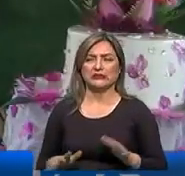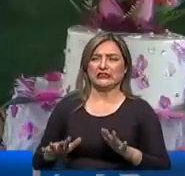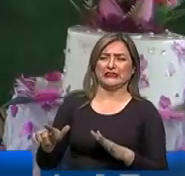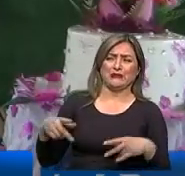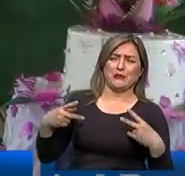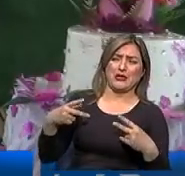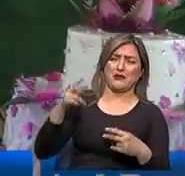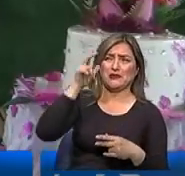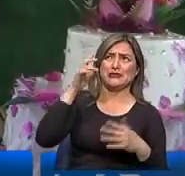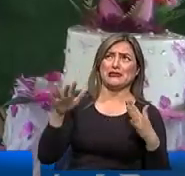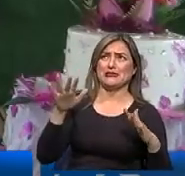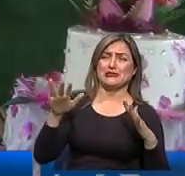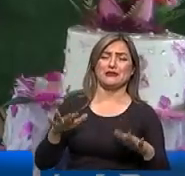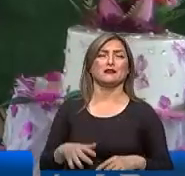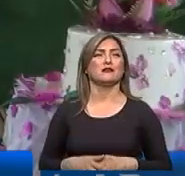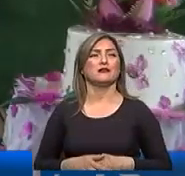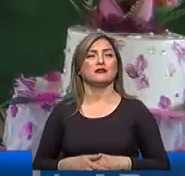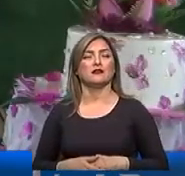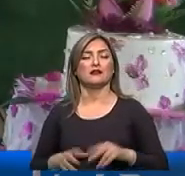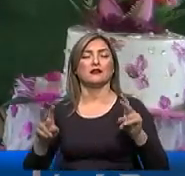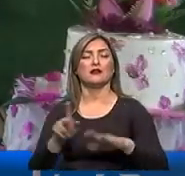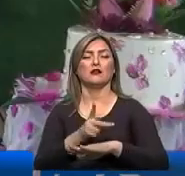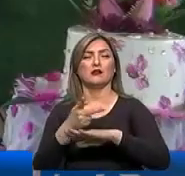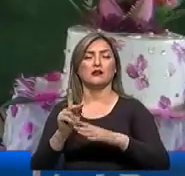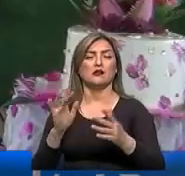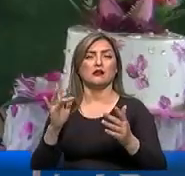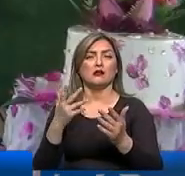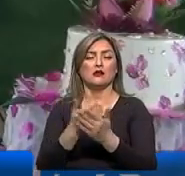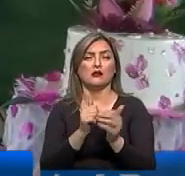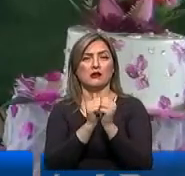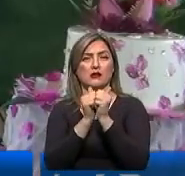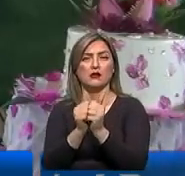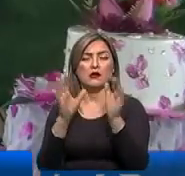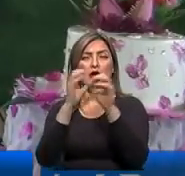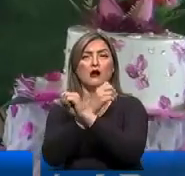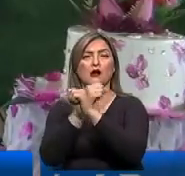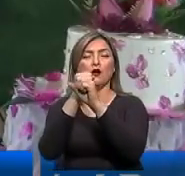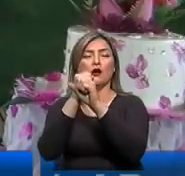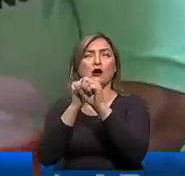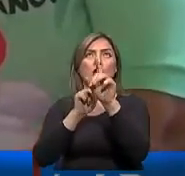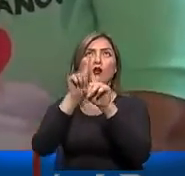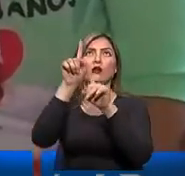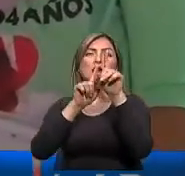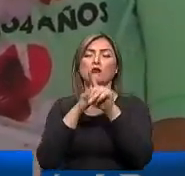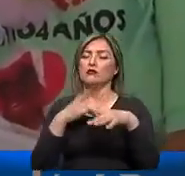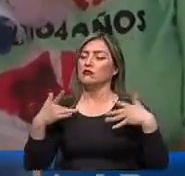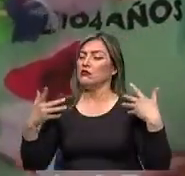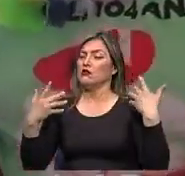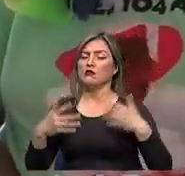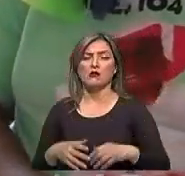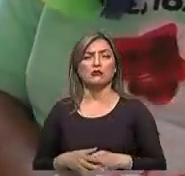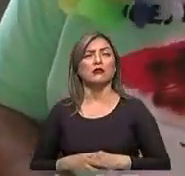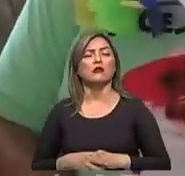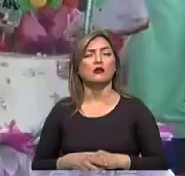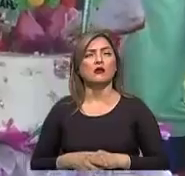todavía, estoy llegando a tu lado y la noche es un puñado de estrellas y de alegría. El próximo año